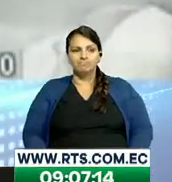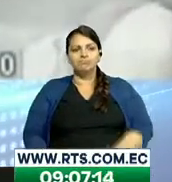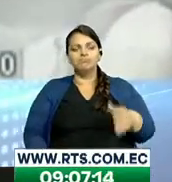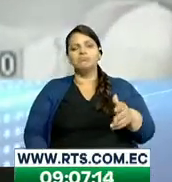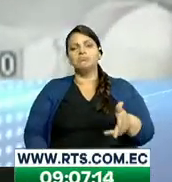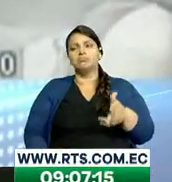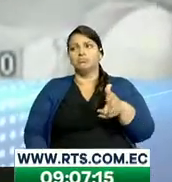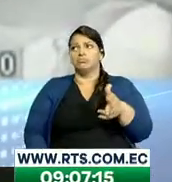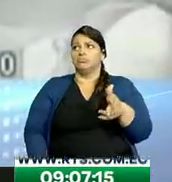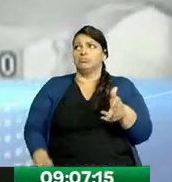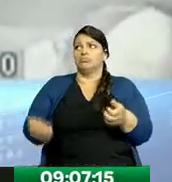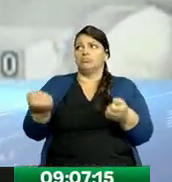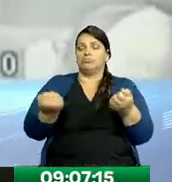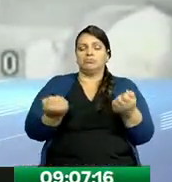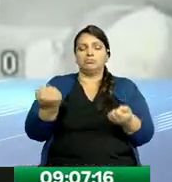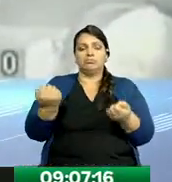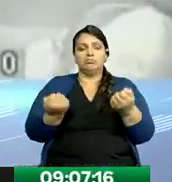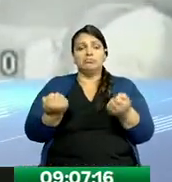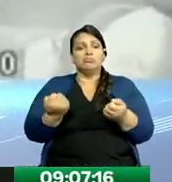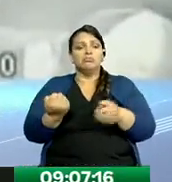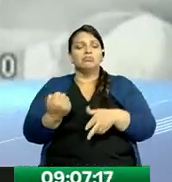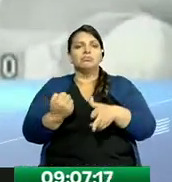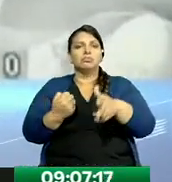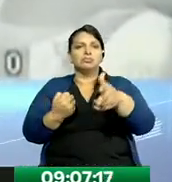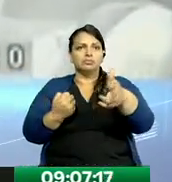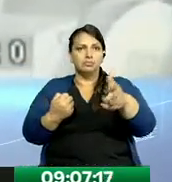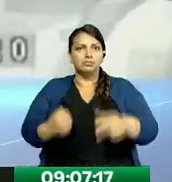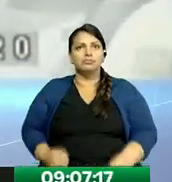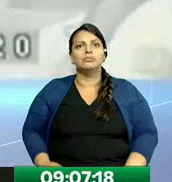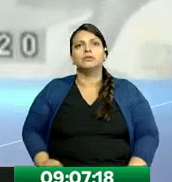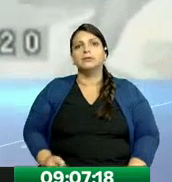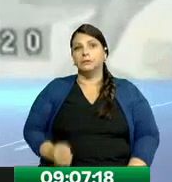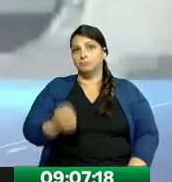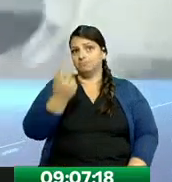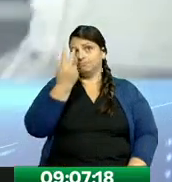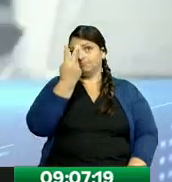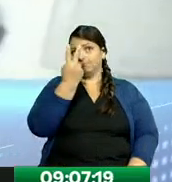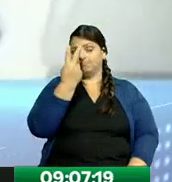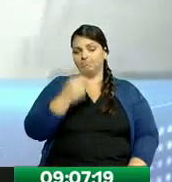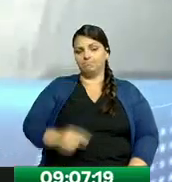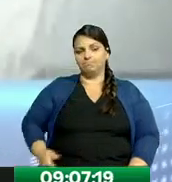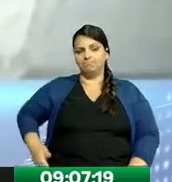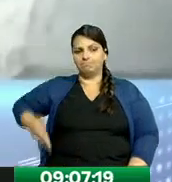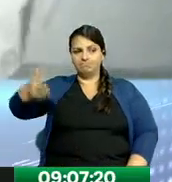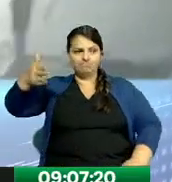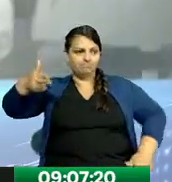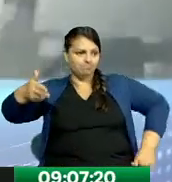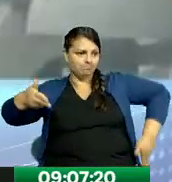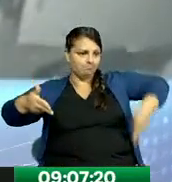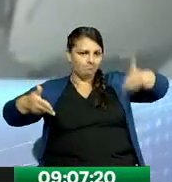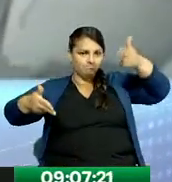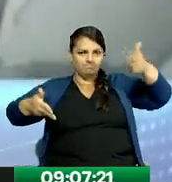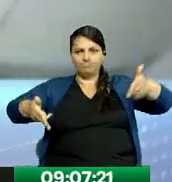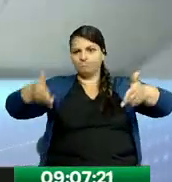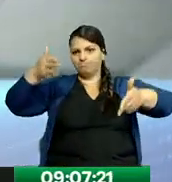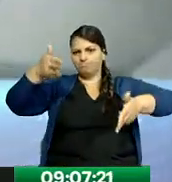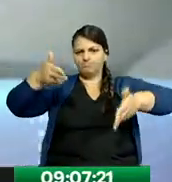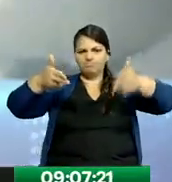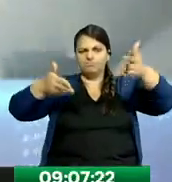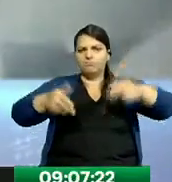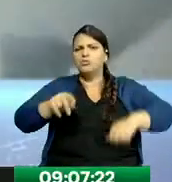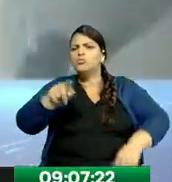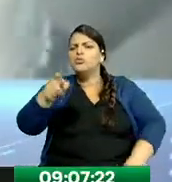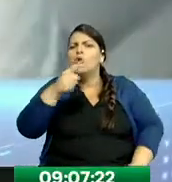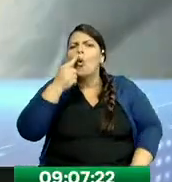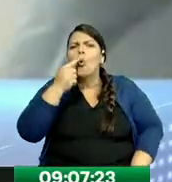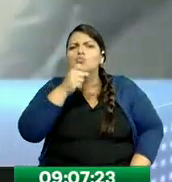2 individuos suben en el sector de Río 7, pero cuando uno de los individuos, el primer individuo que subió al bus,